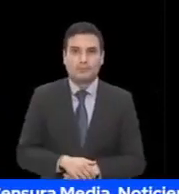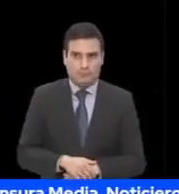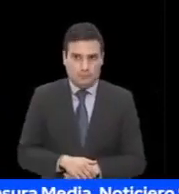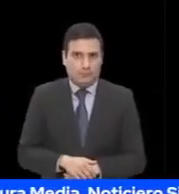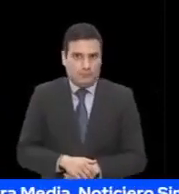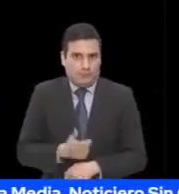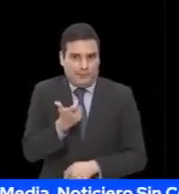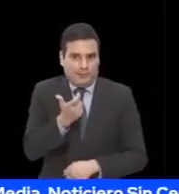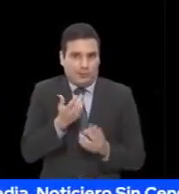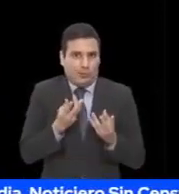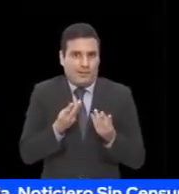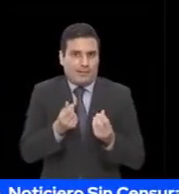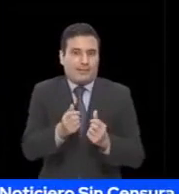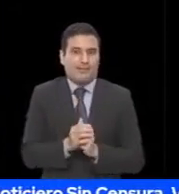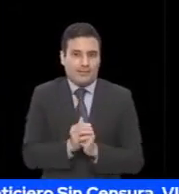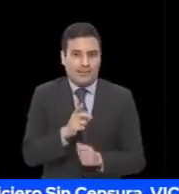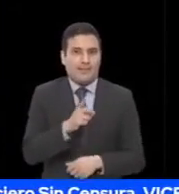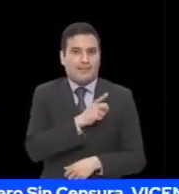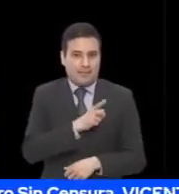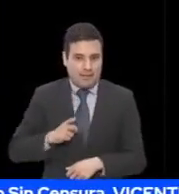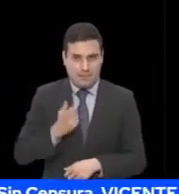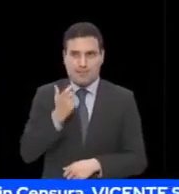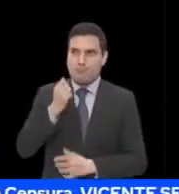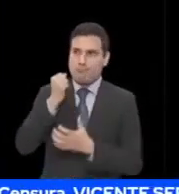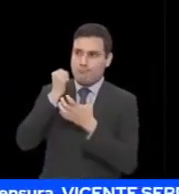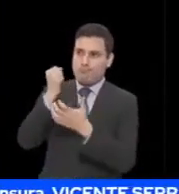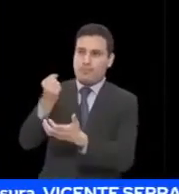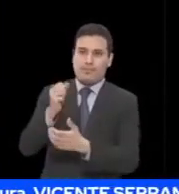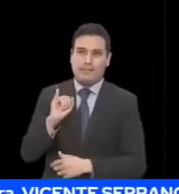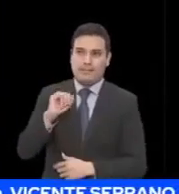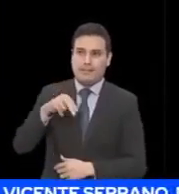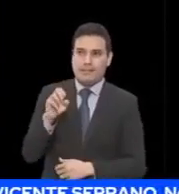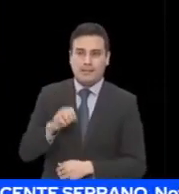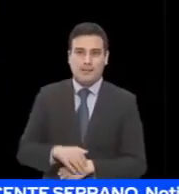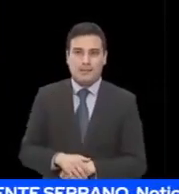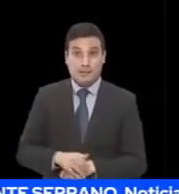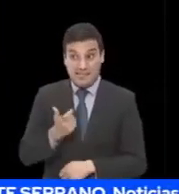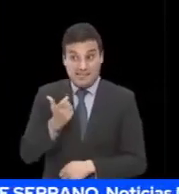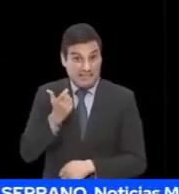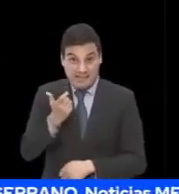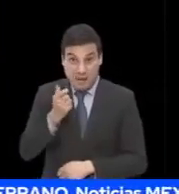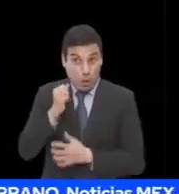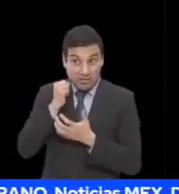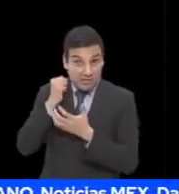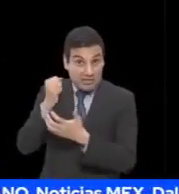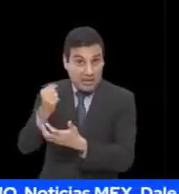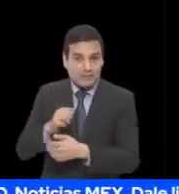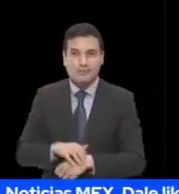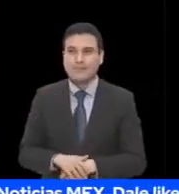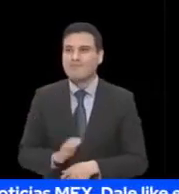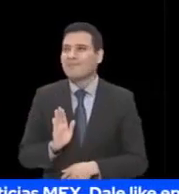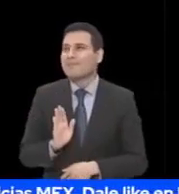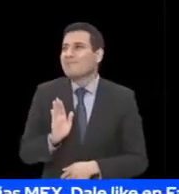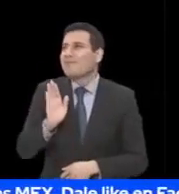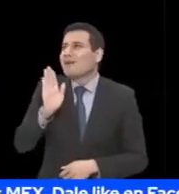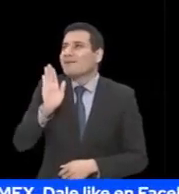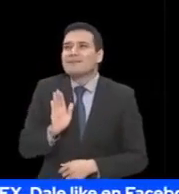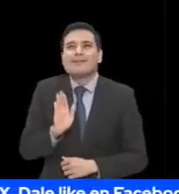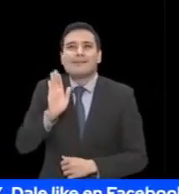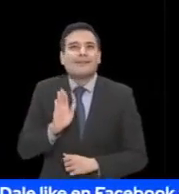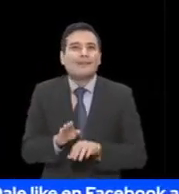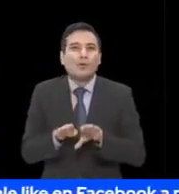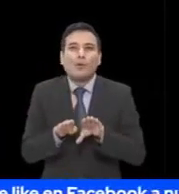Instituto Nacional Electoral del recurso suficiente. No hacerlo es como querer